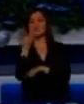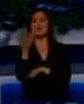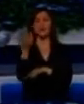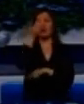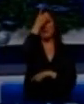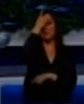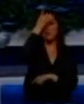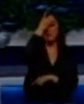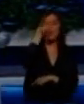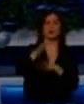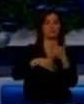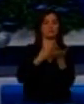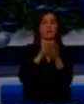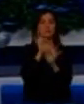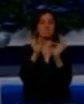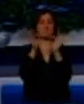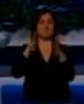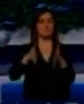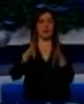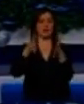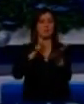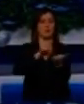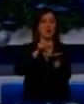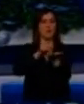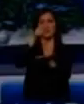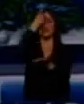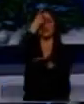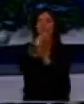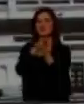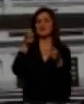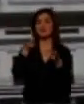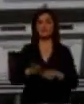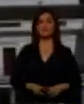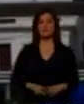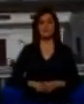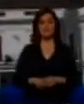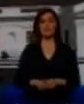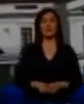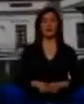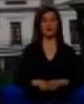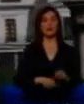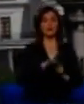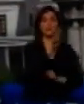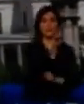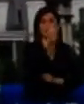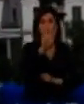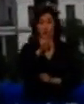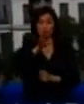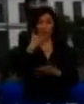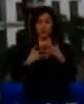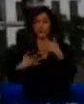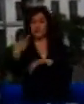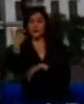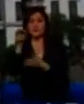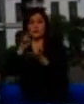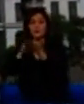prefectos para llegar a acuerdos, pues hay diferencias en los rubros que adeudan. 13 de 24 prefectos se reunieron con el